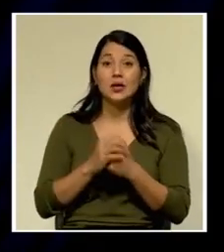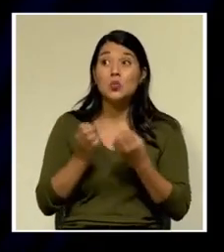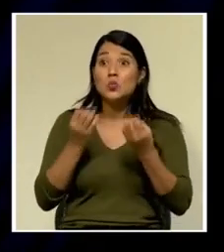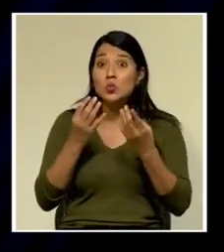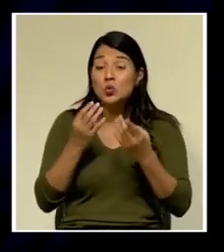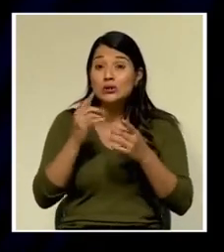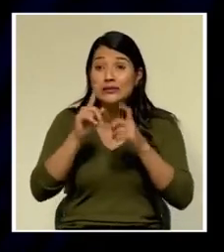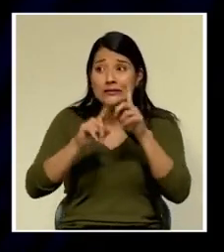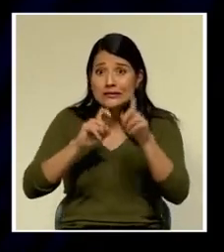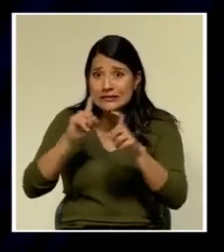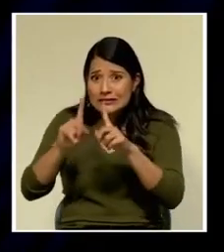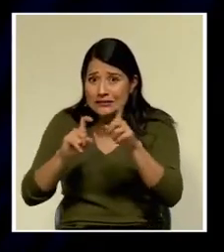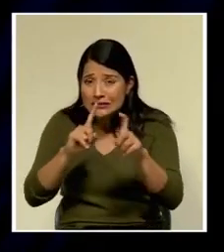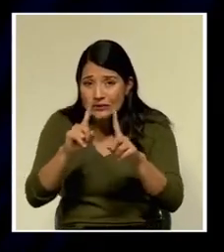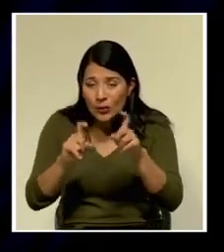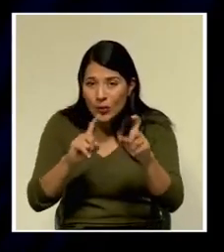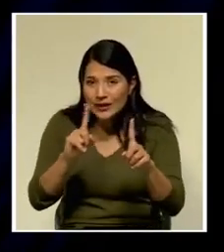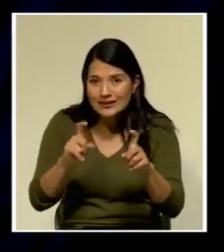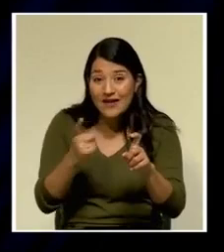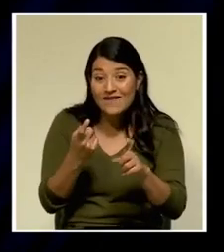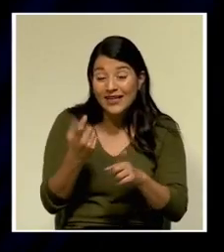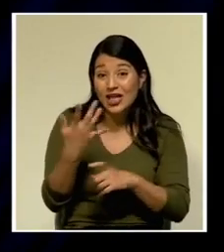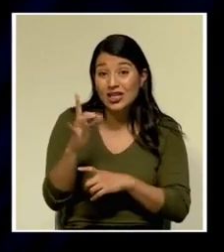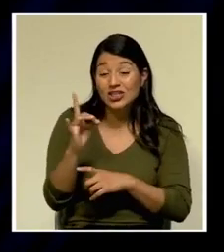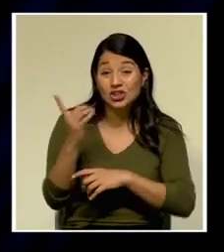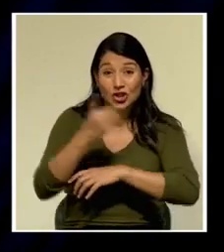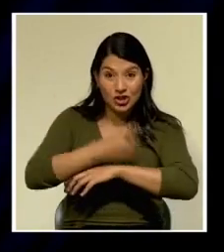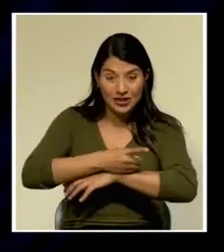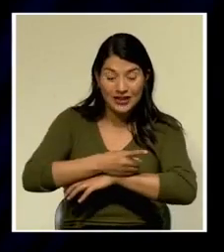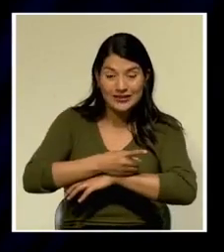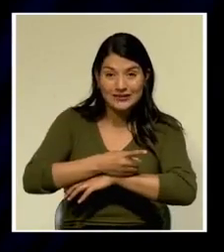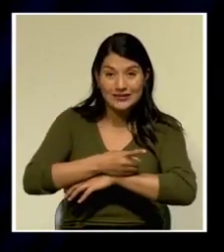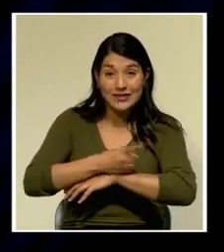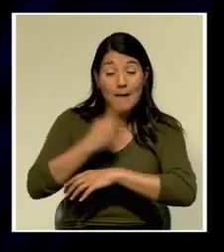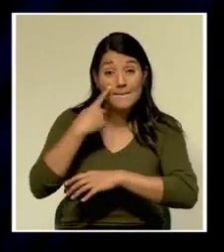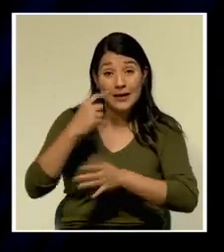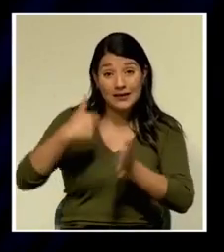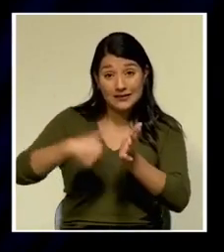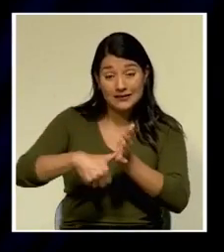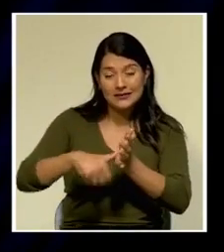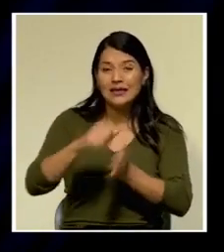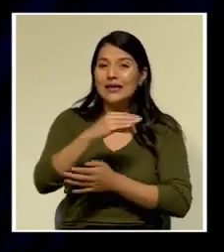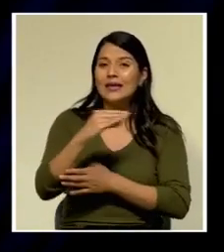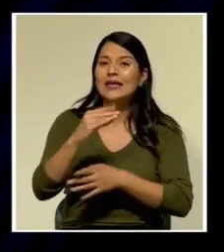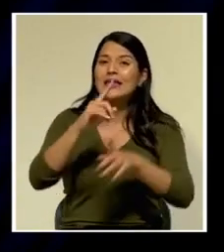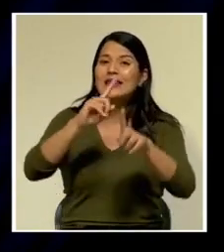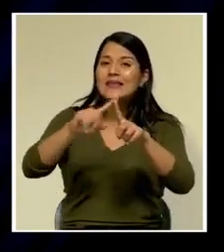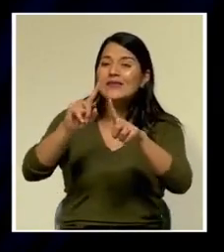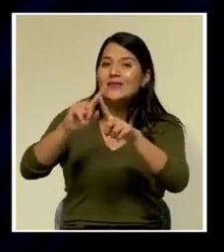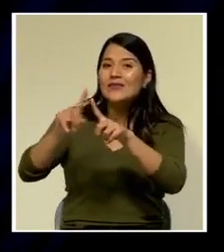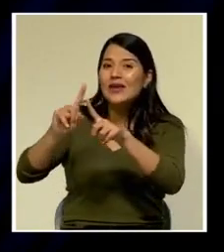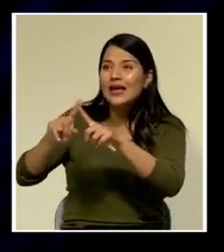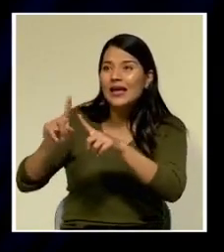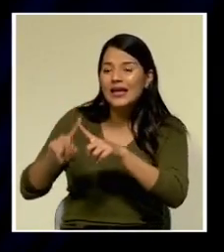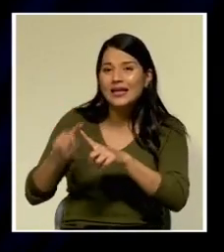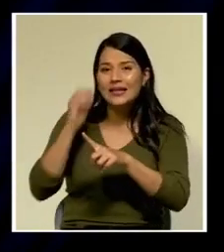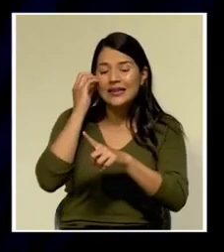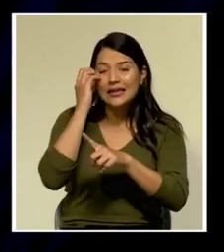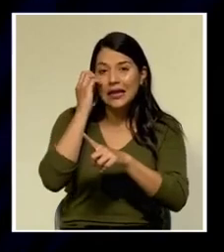a 18 días de las elecciones y una serie de fuerzas en